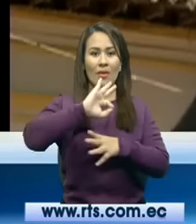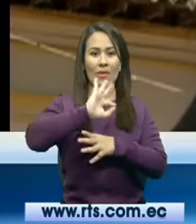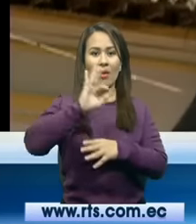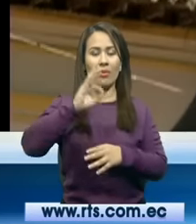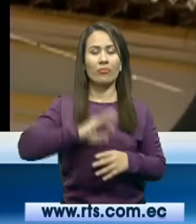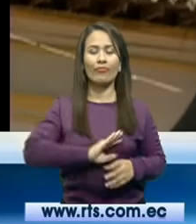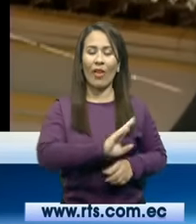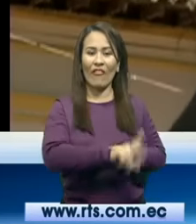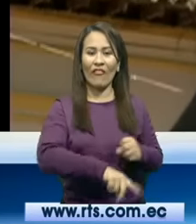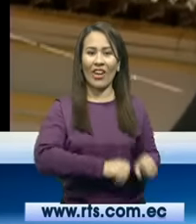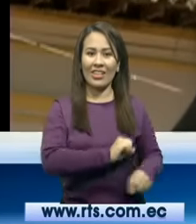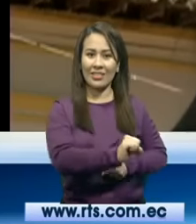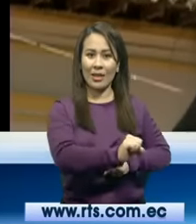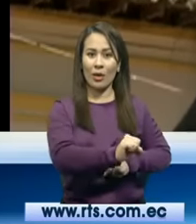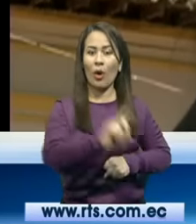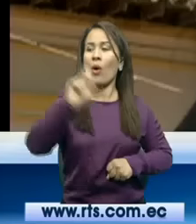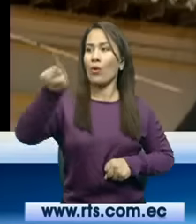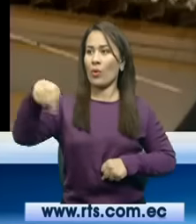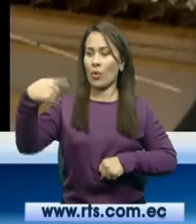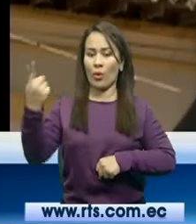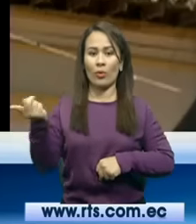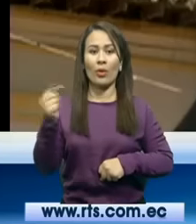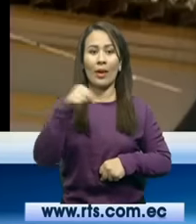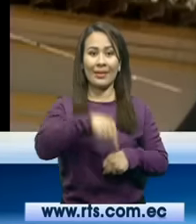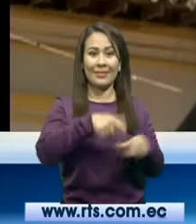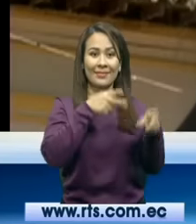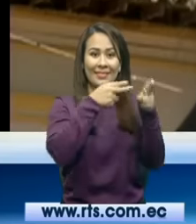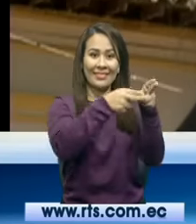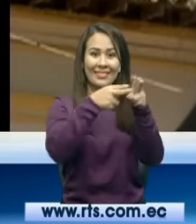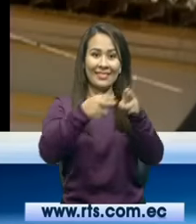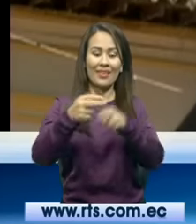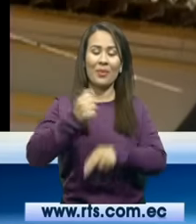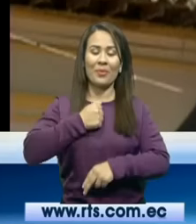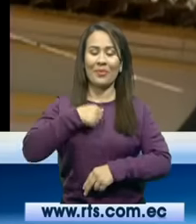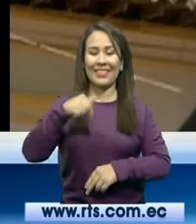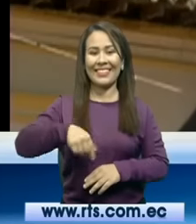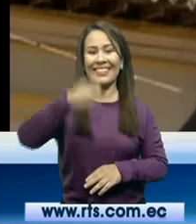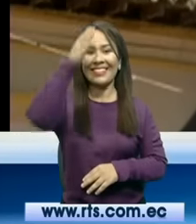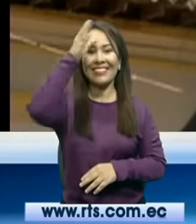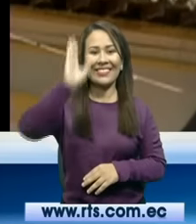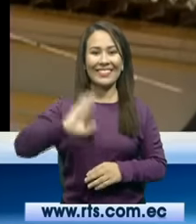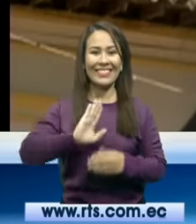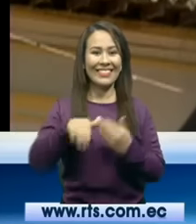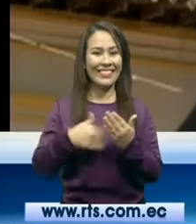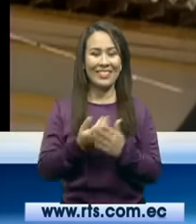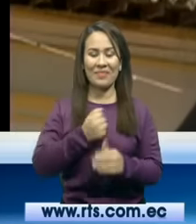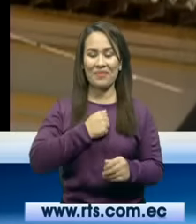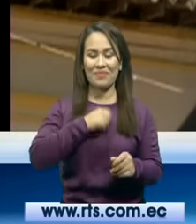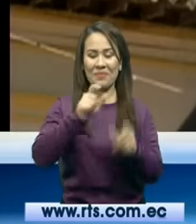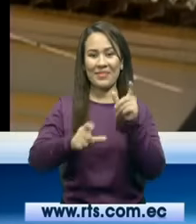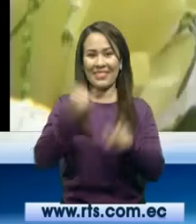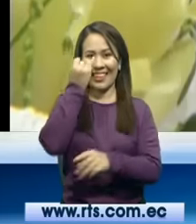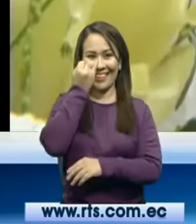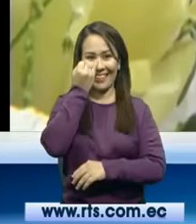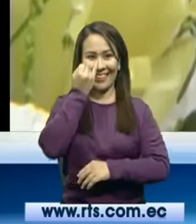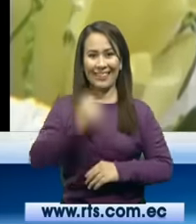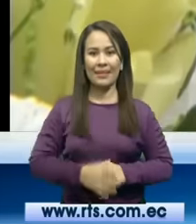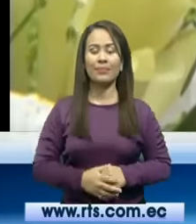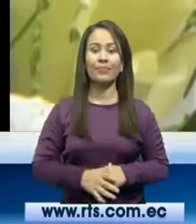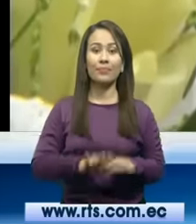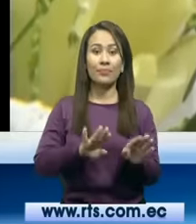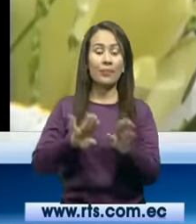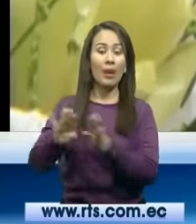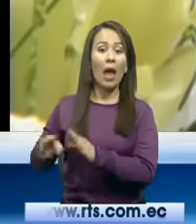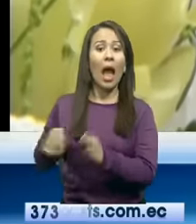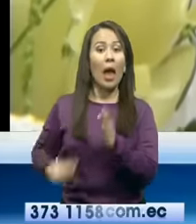dentro de eso es lo que hemos seguido manteniendo nuestra tradición cultural como pueblos indígenas.